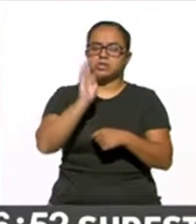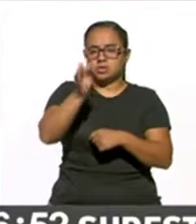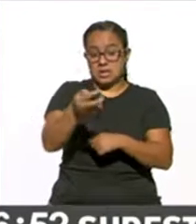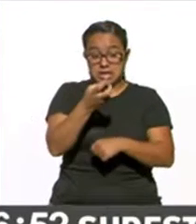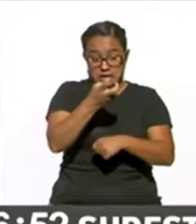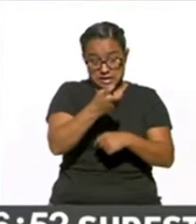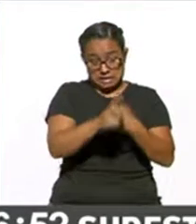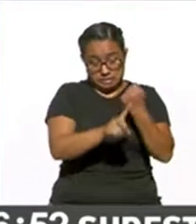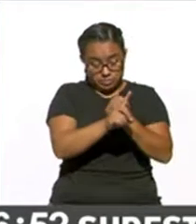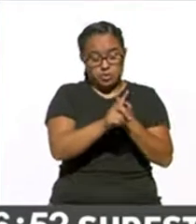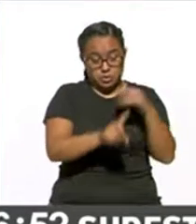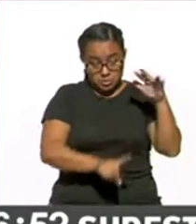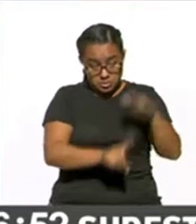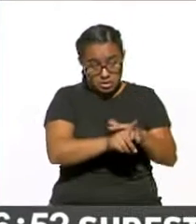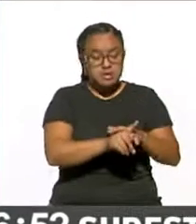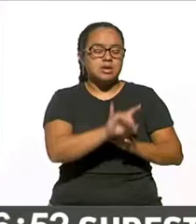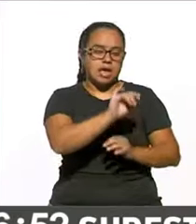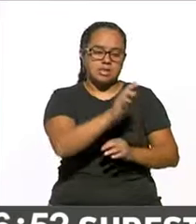aceptar,